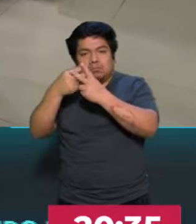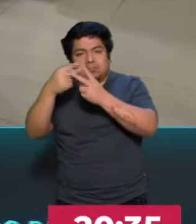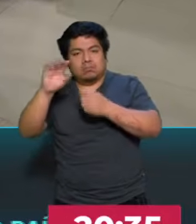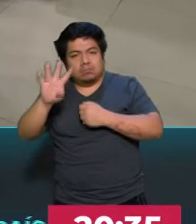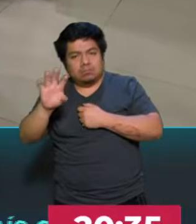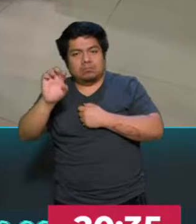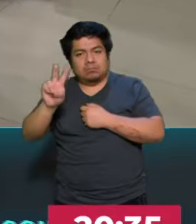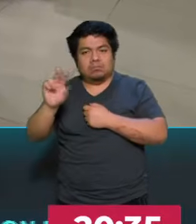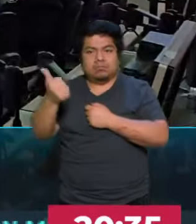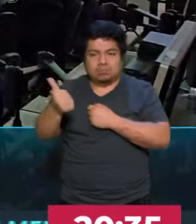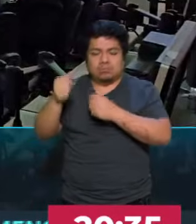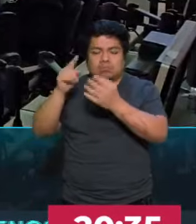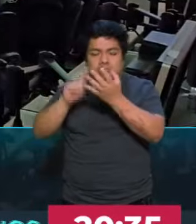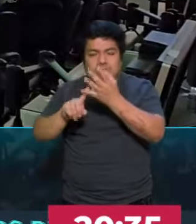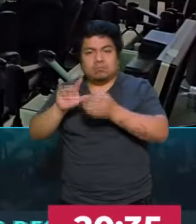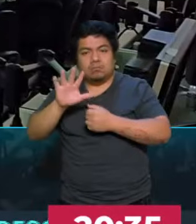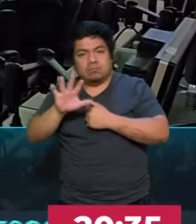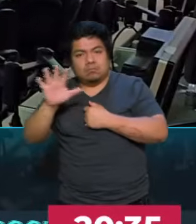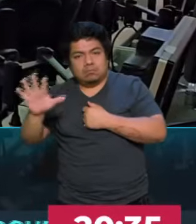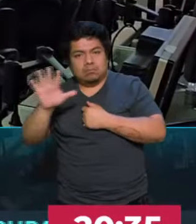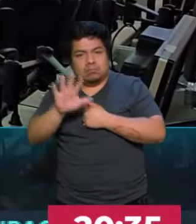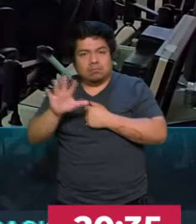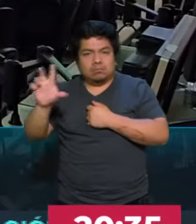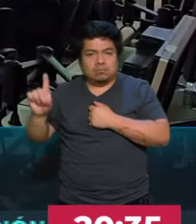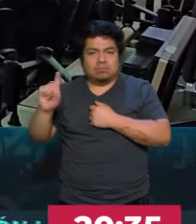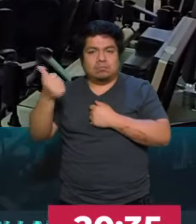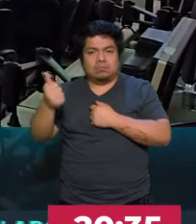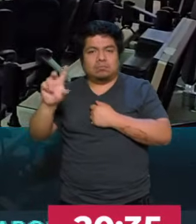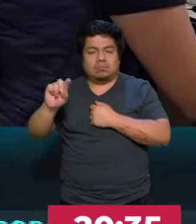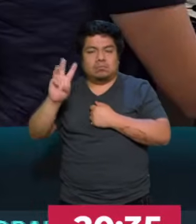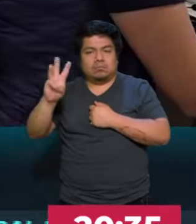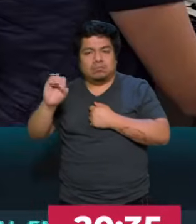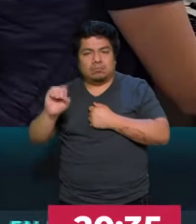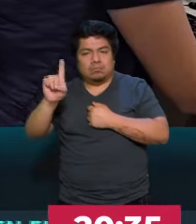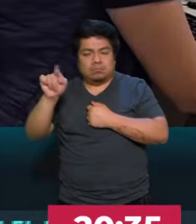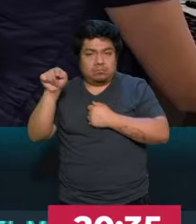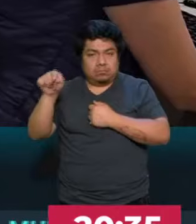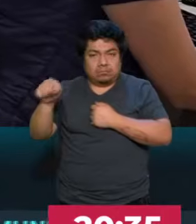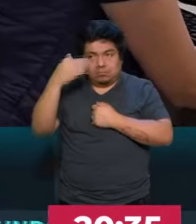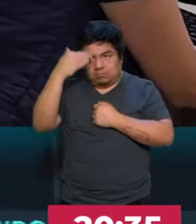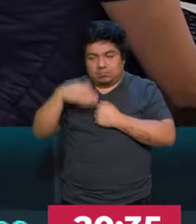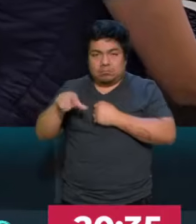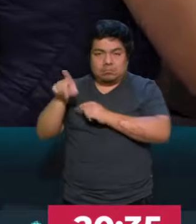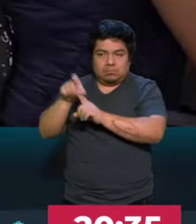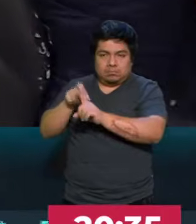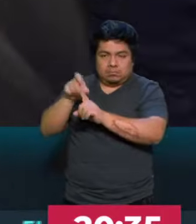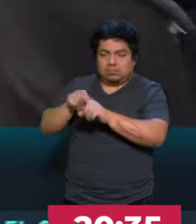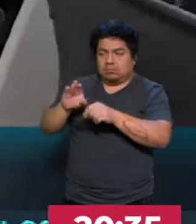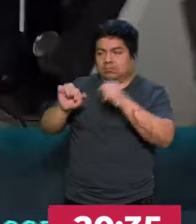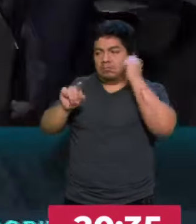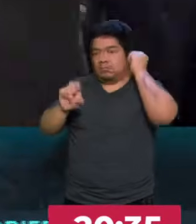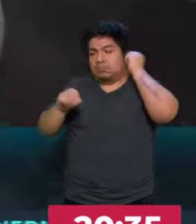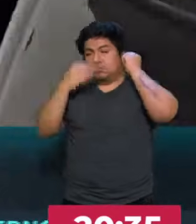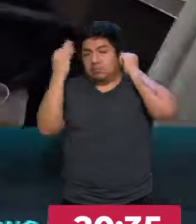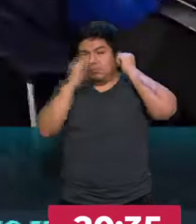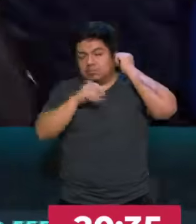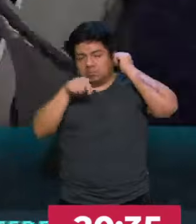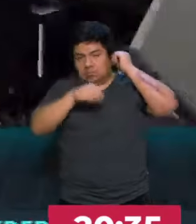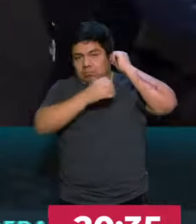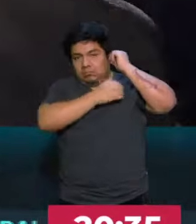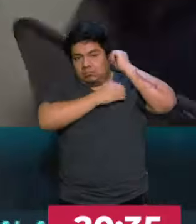426, que es la del Lago, o 55 50 36 3301, que es la de combate, extorsión y fraude en la capital